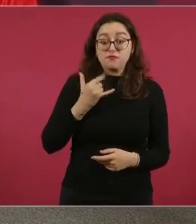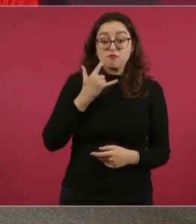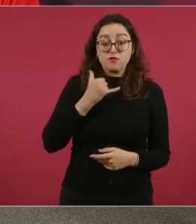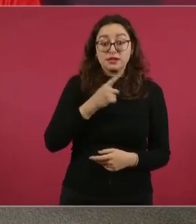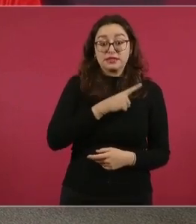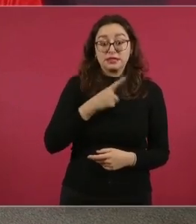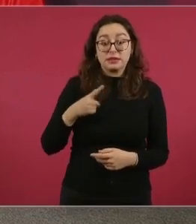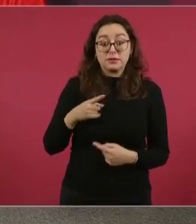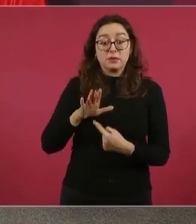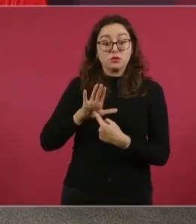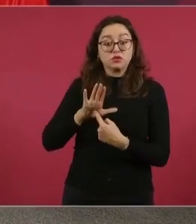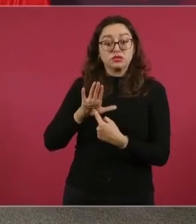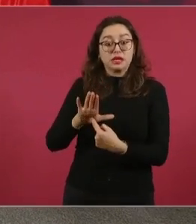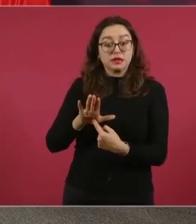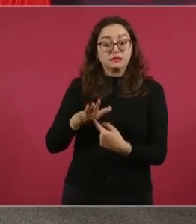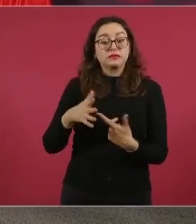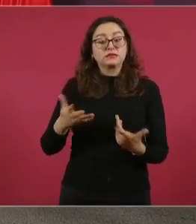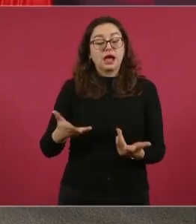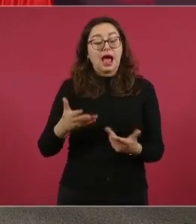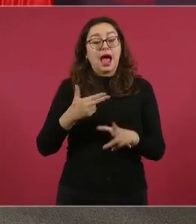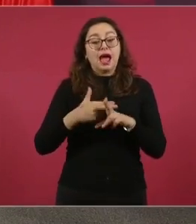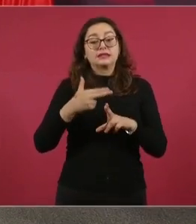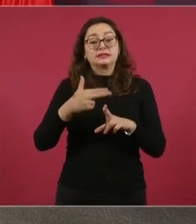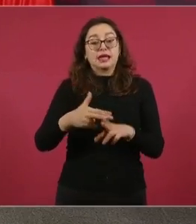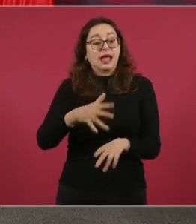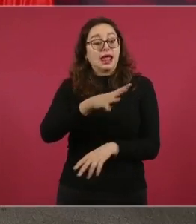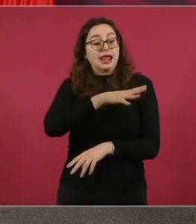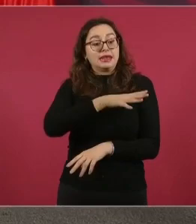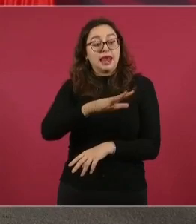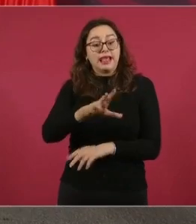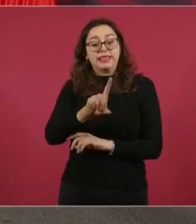¿Cuántos hay ahora? 28, varía. Ahorita hay